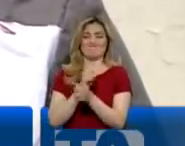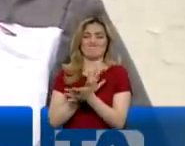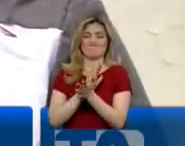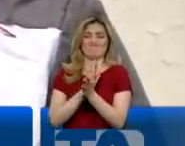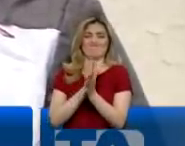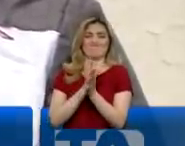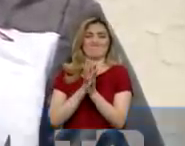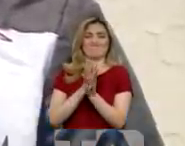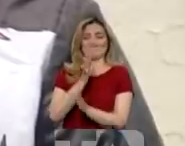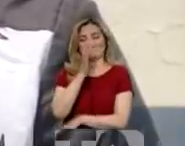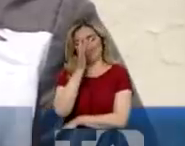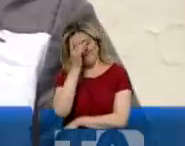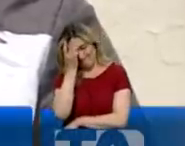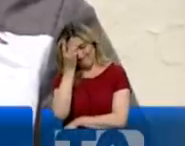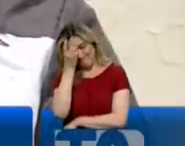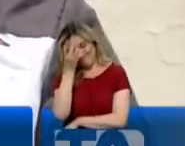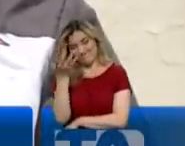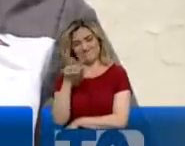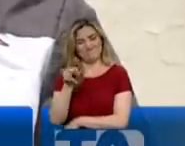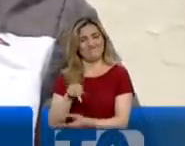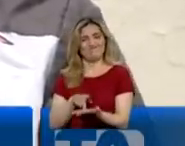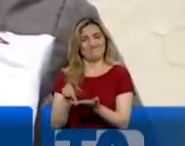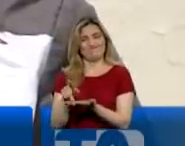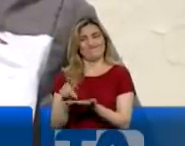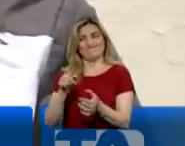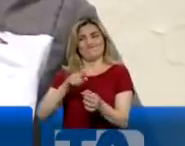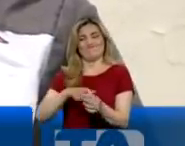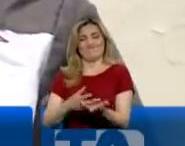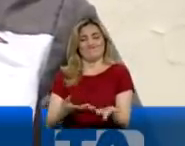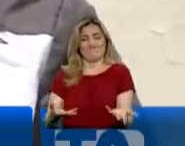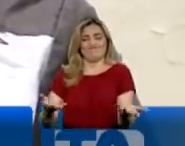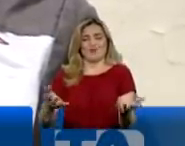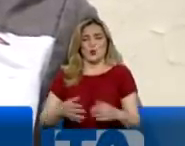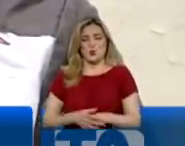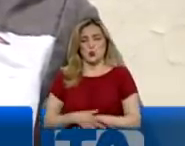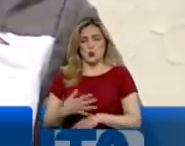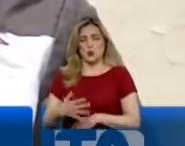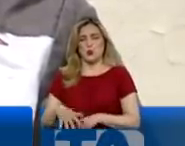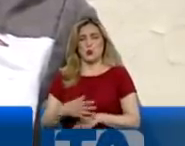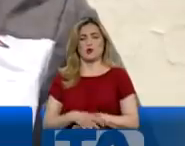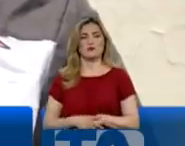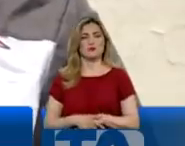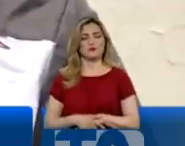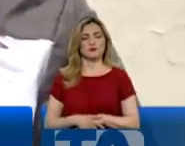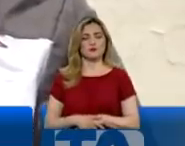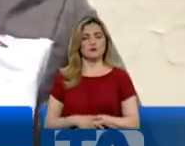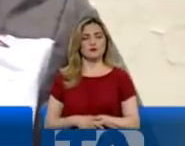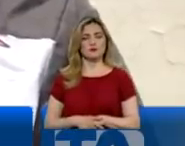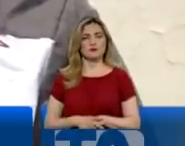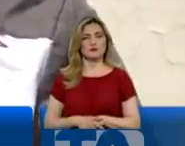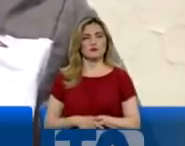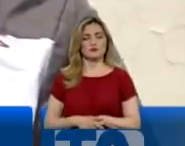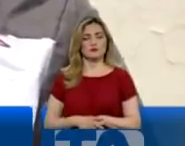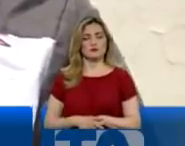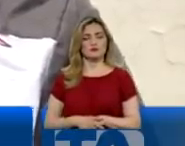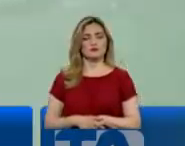y pues nosotros también como agentes generadores de de la economía del país tenemos algunas situaciones impagas en